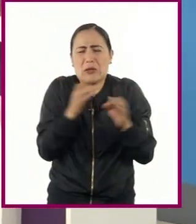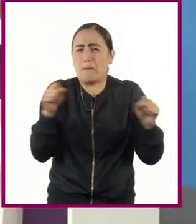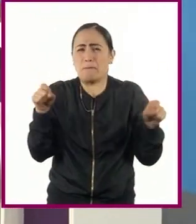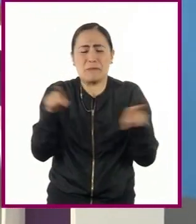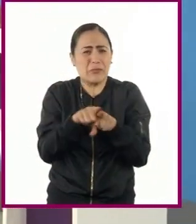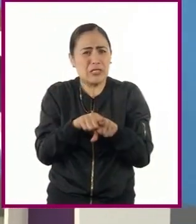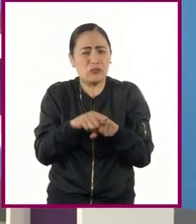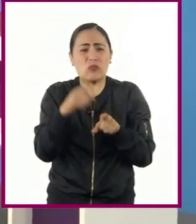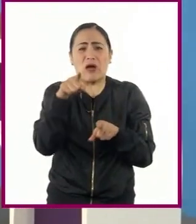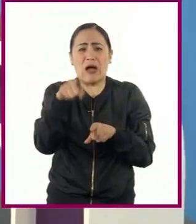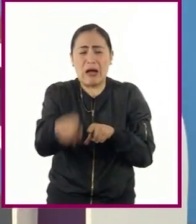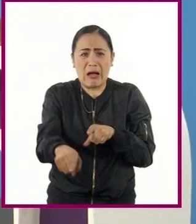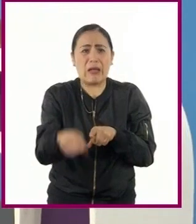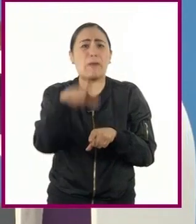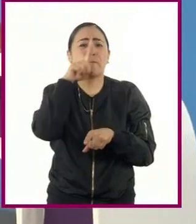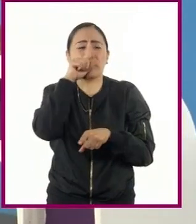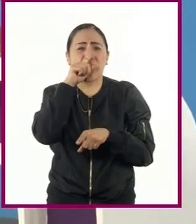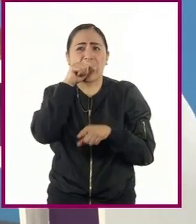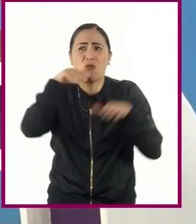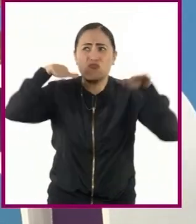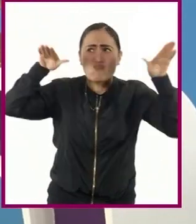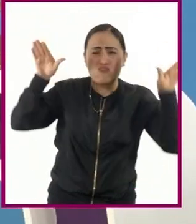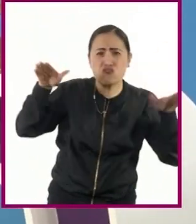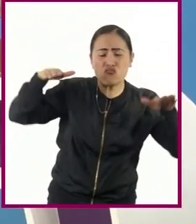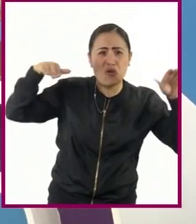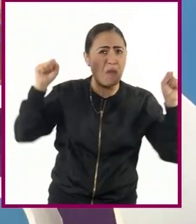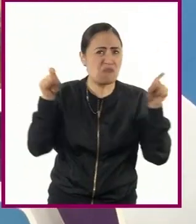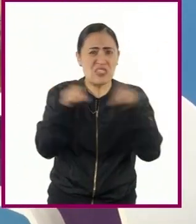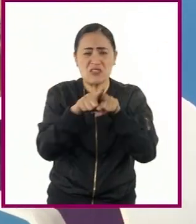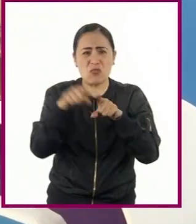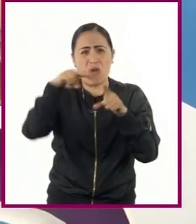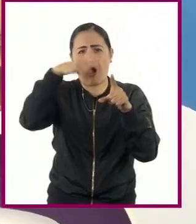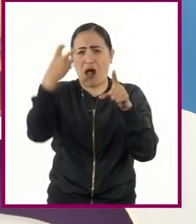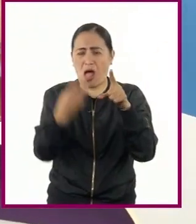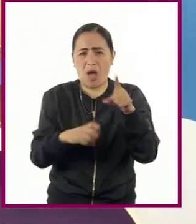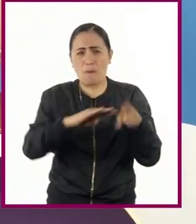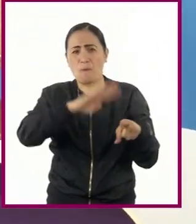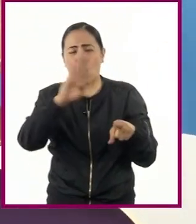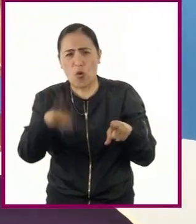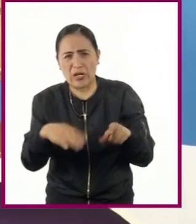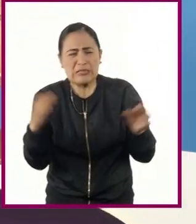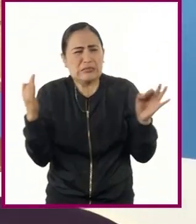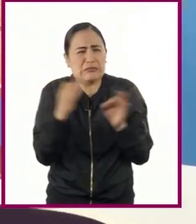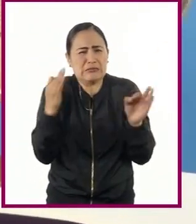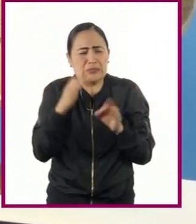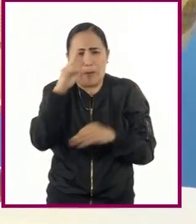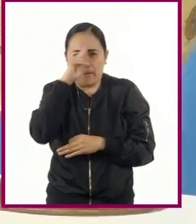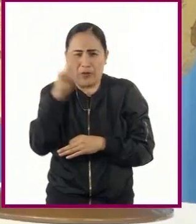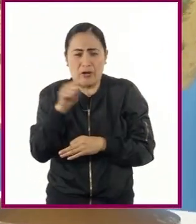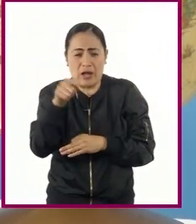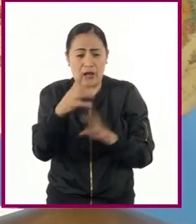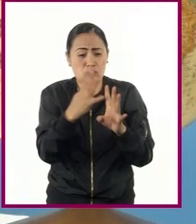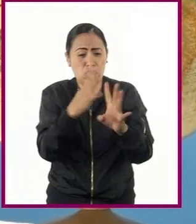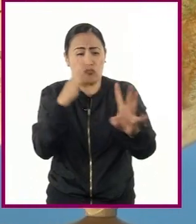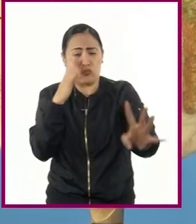vuelo, caían congelados. En esta hilera había un soldado, un niño.